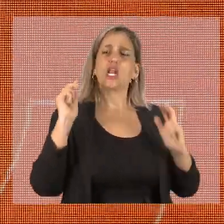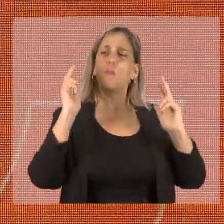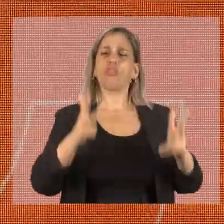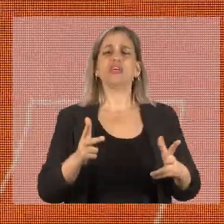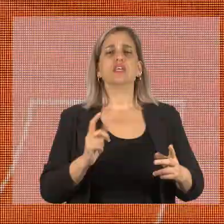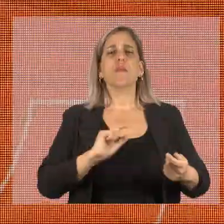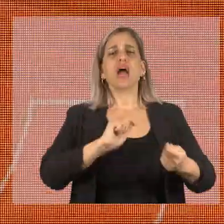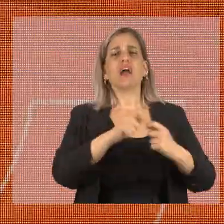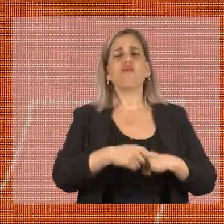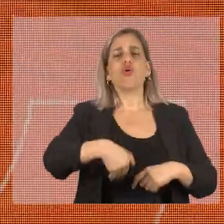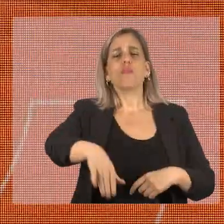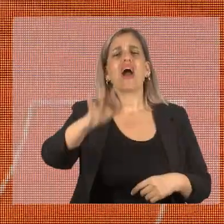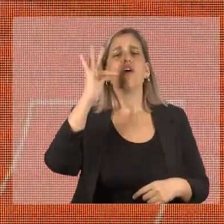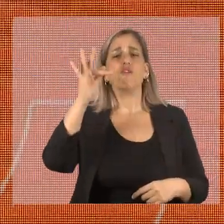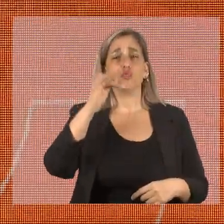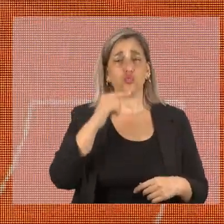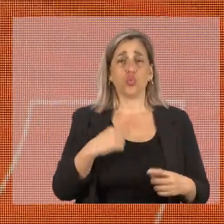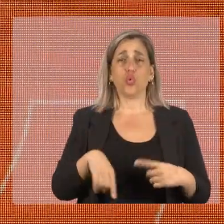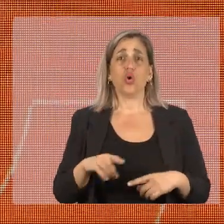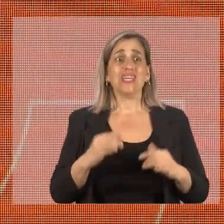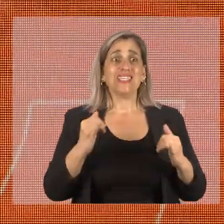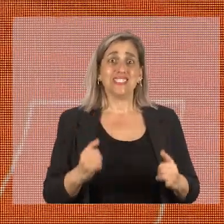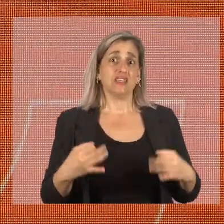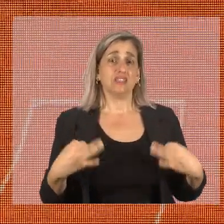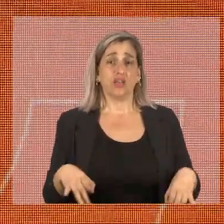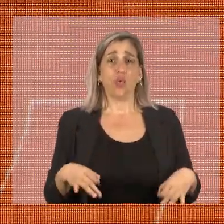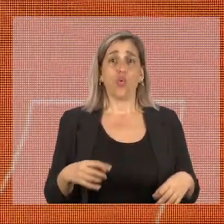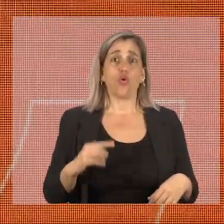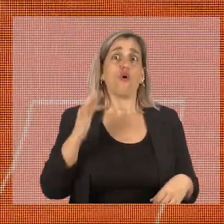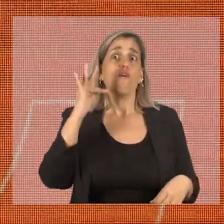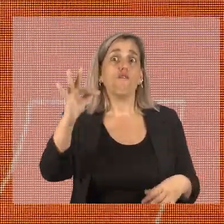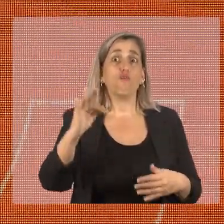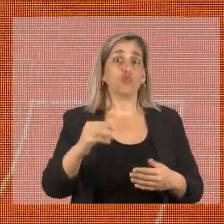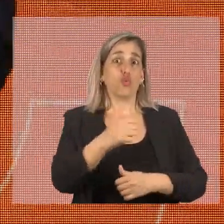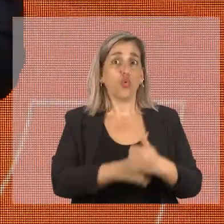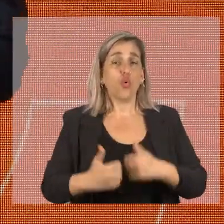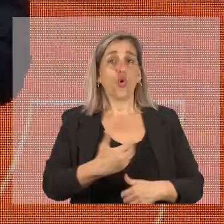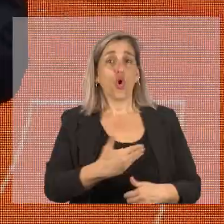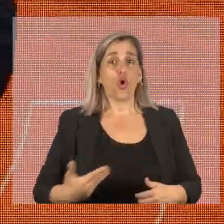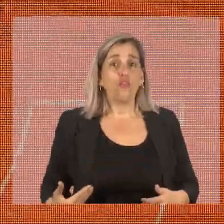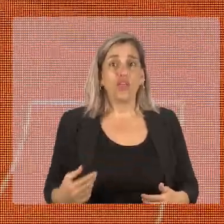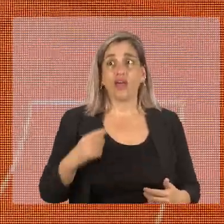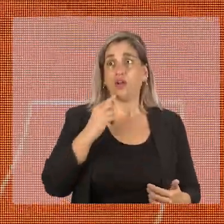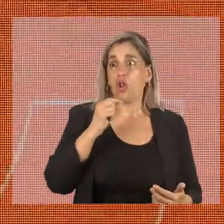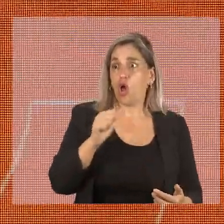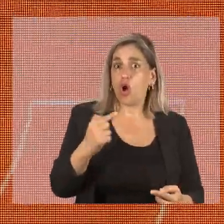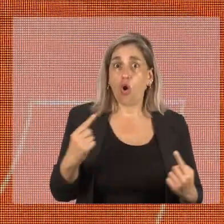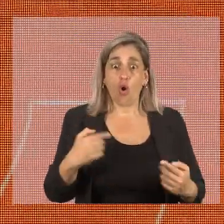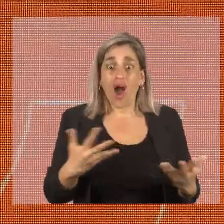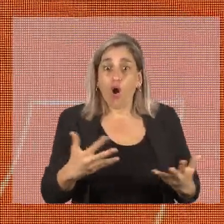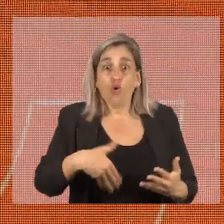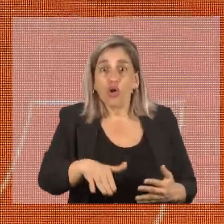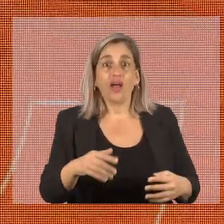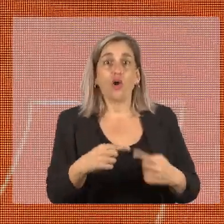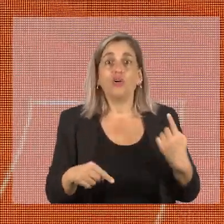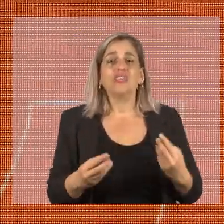cómo decide entre las reformas a largo plazo que van a dar rédito seguramente en futuras administraciones y en otras medidas a